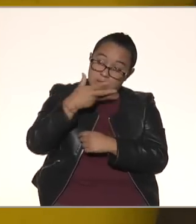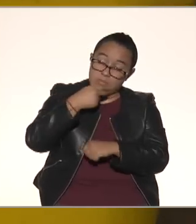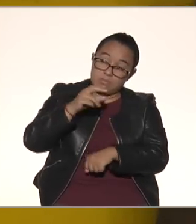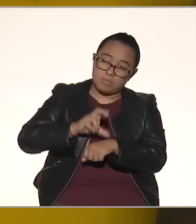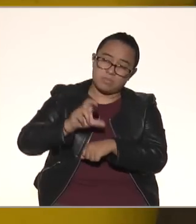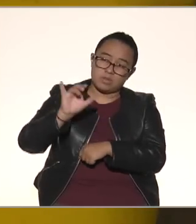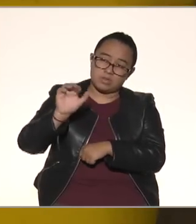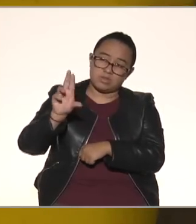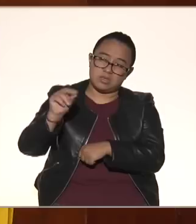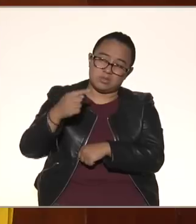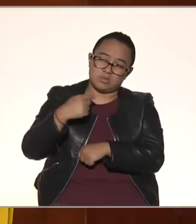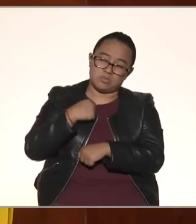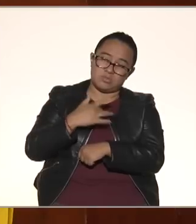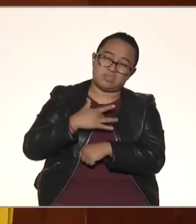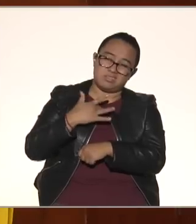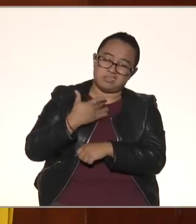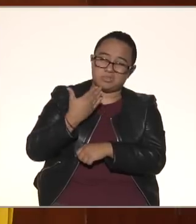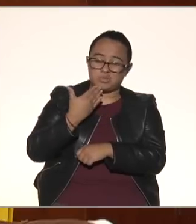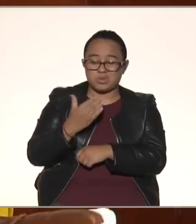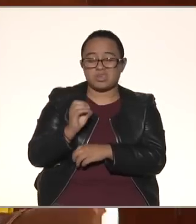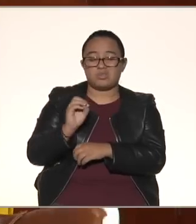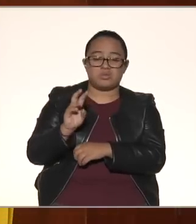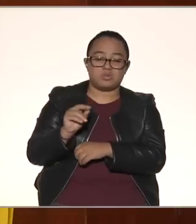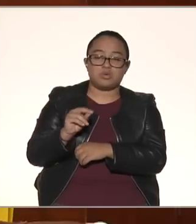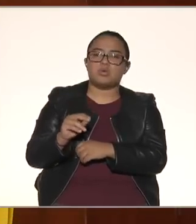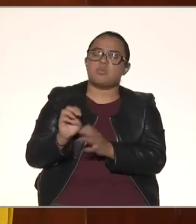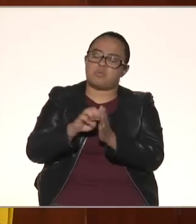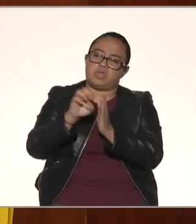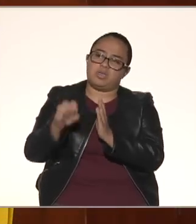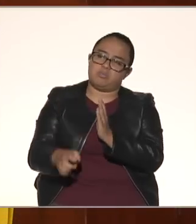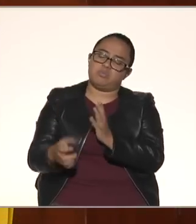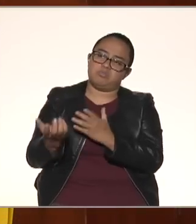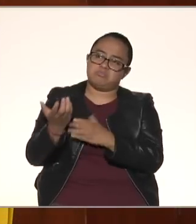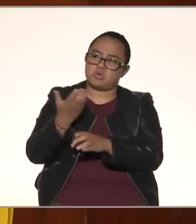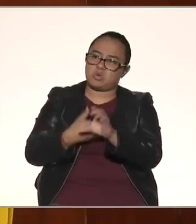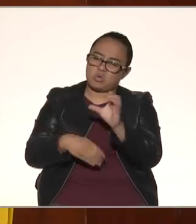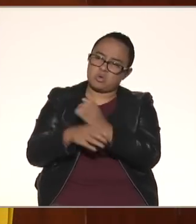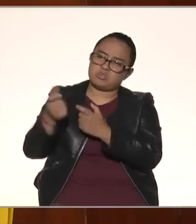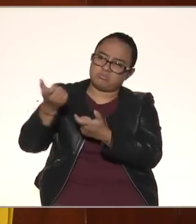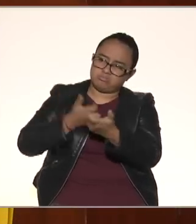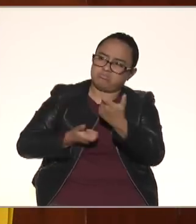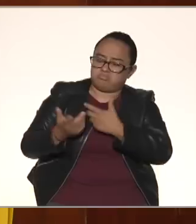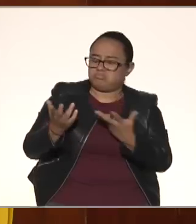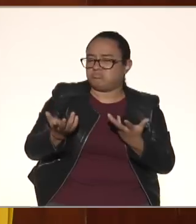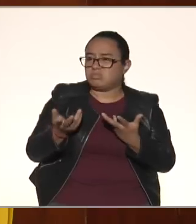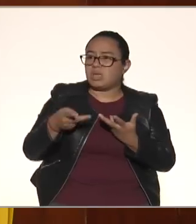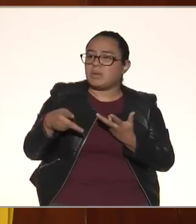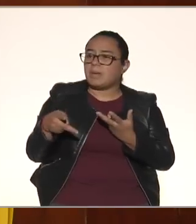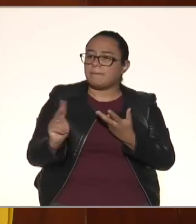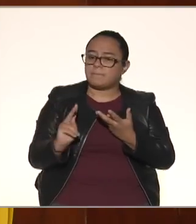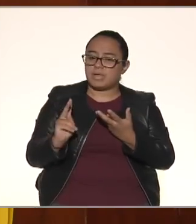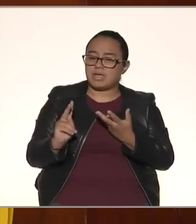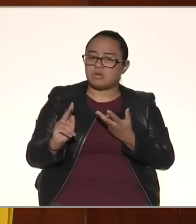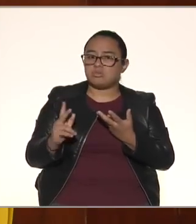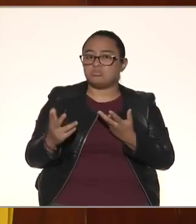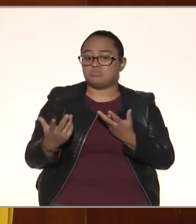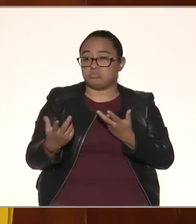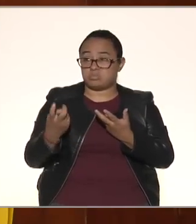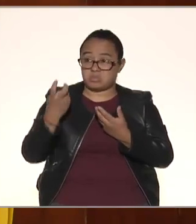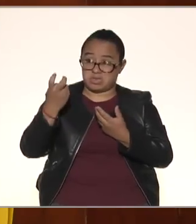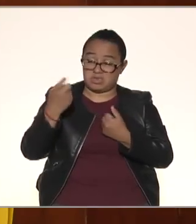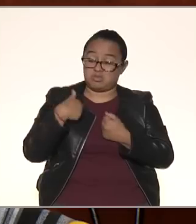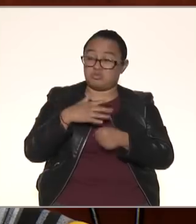no, porque pues me da lo que puede, pero será